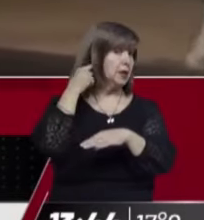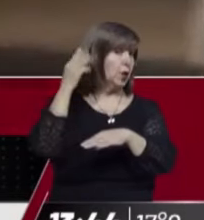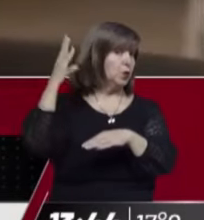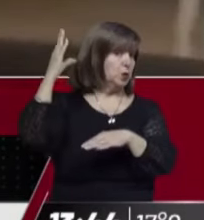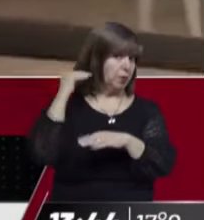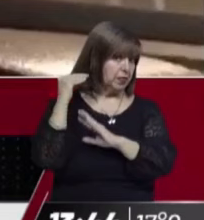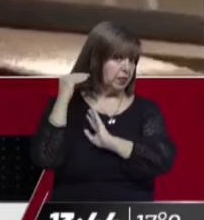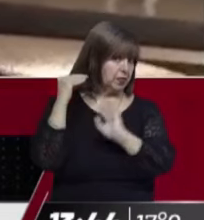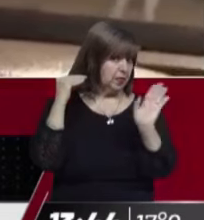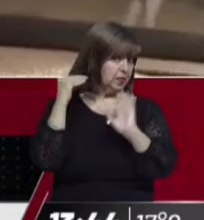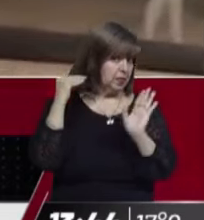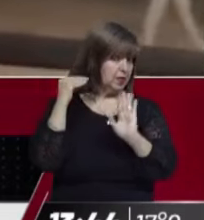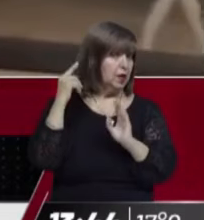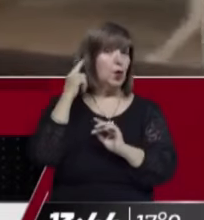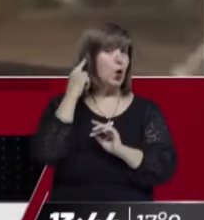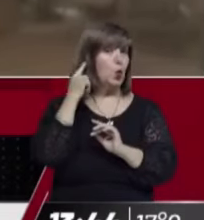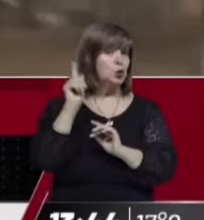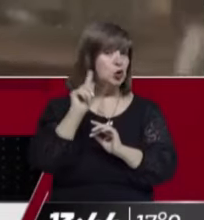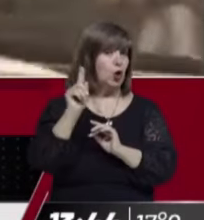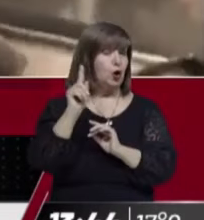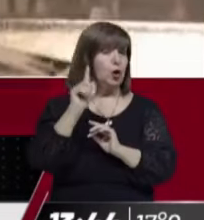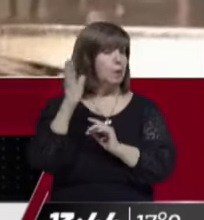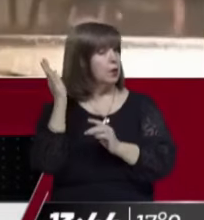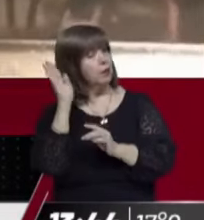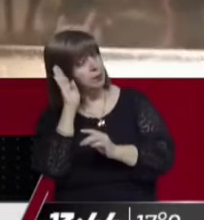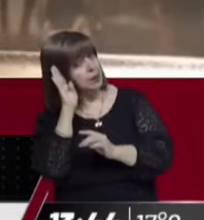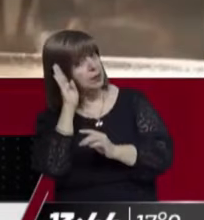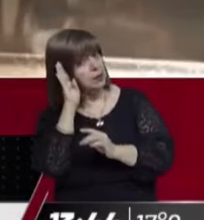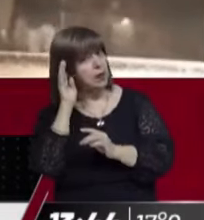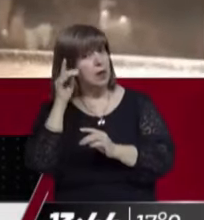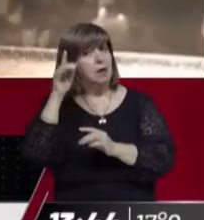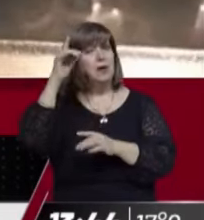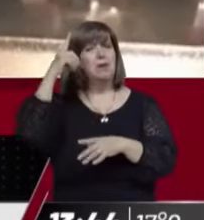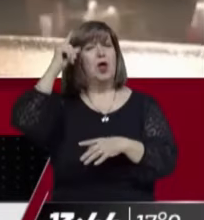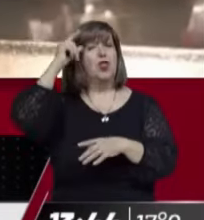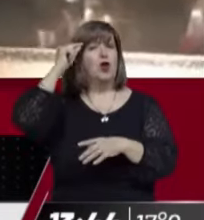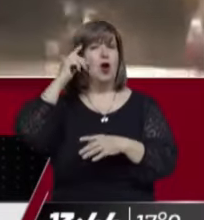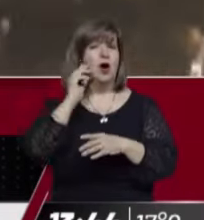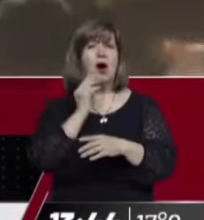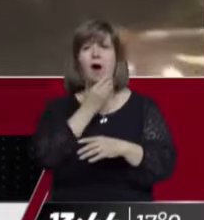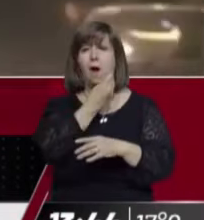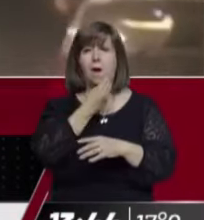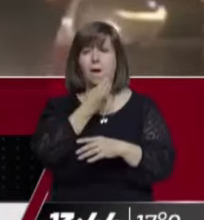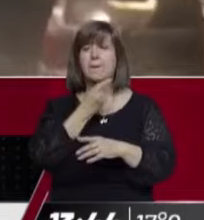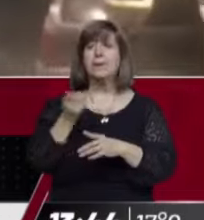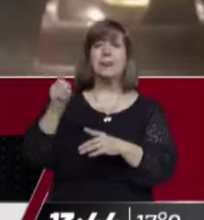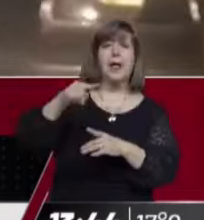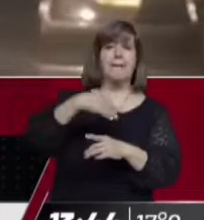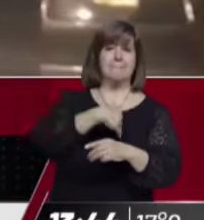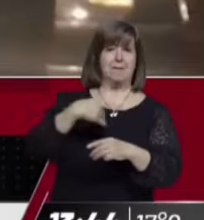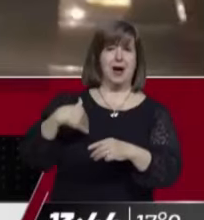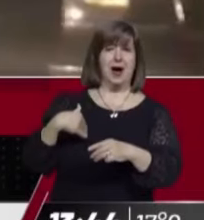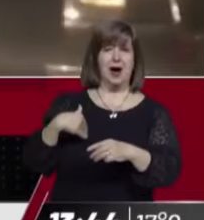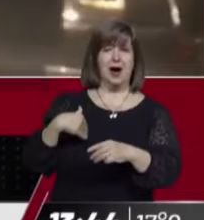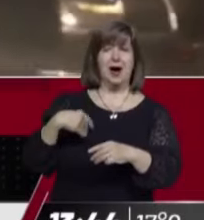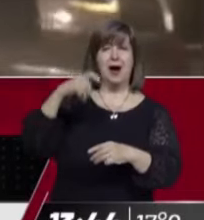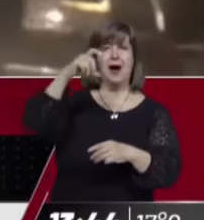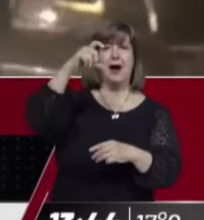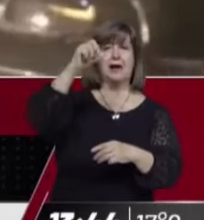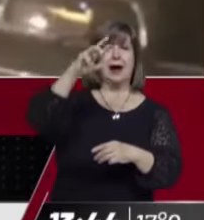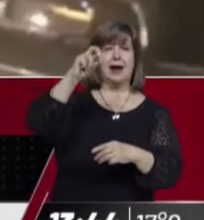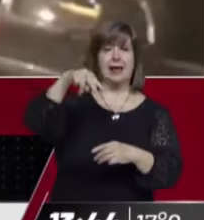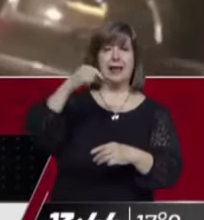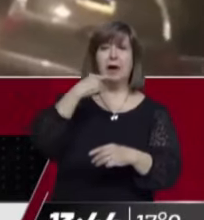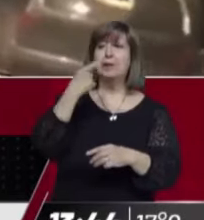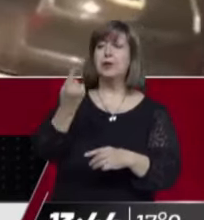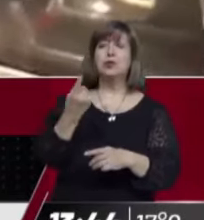tengo dolor Karina ya hay una denuncia radicada Sí sí ya hicimos la denuncia en la fiscalía en